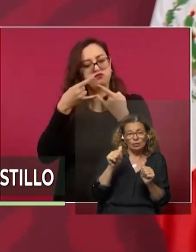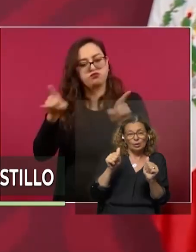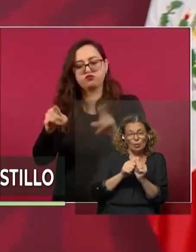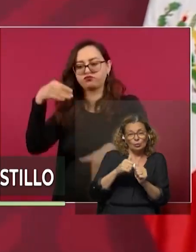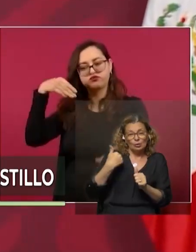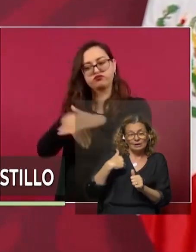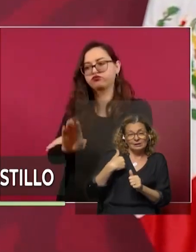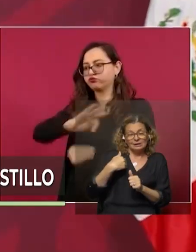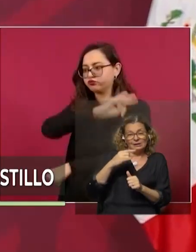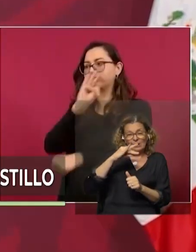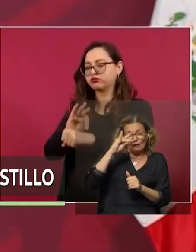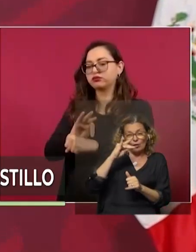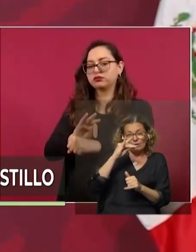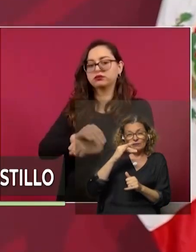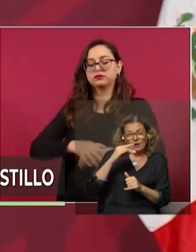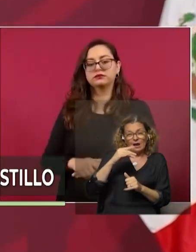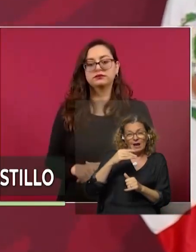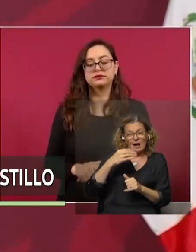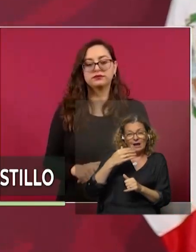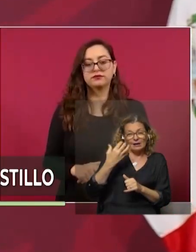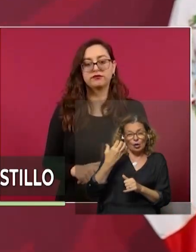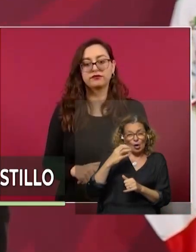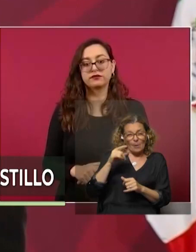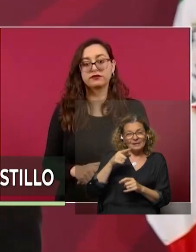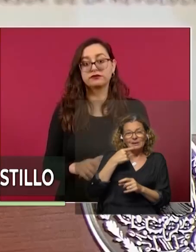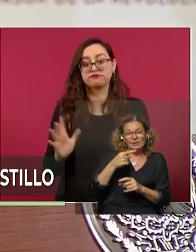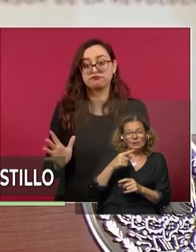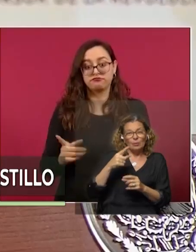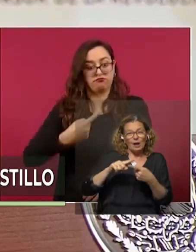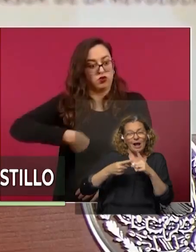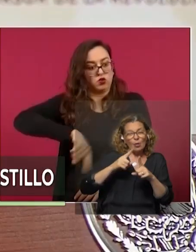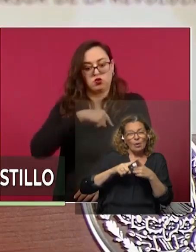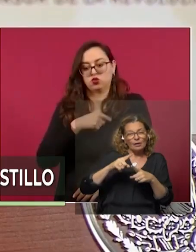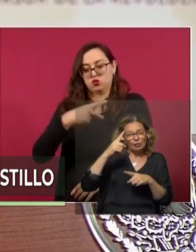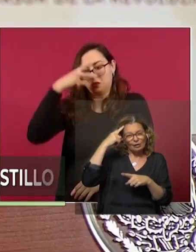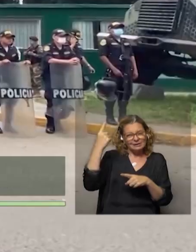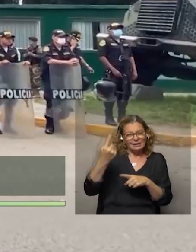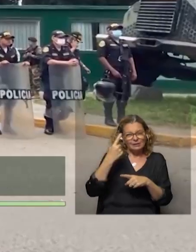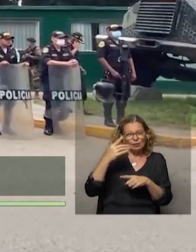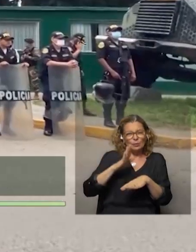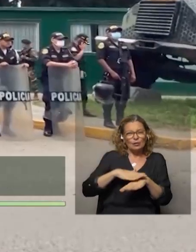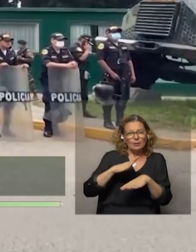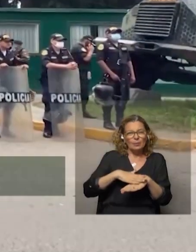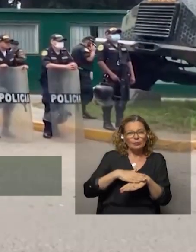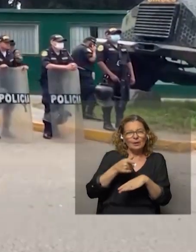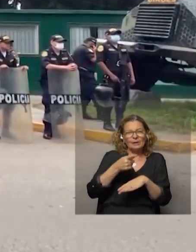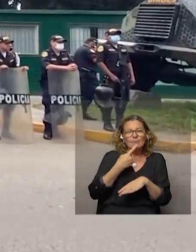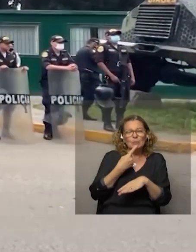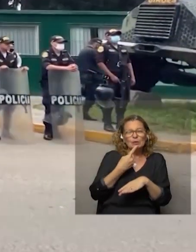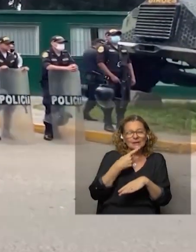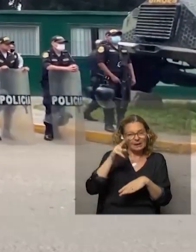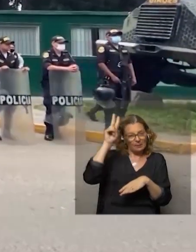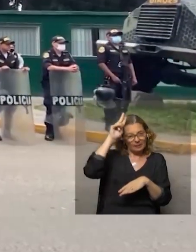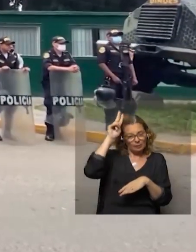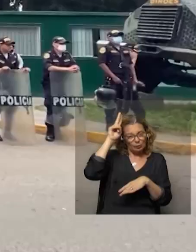a Argentina Bolivia y Colombia en el que con apego a acuerdos internacionales se exhorta a los responsables de la conducción política en Perú